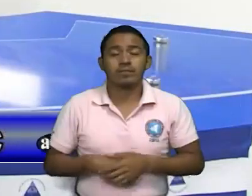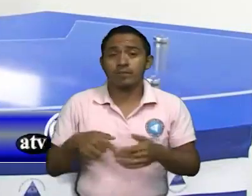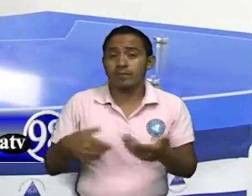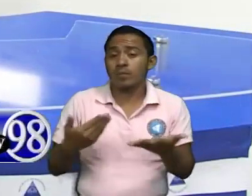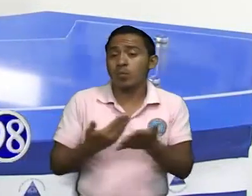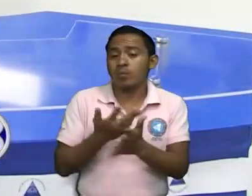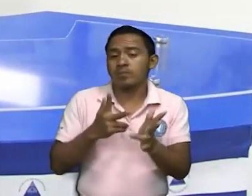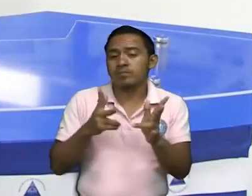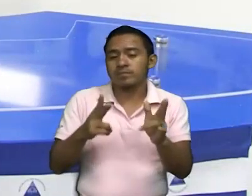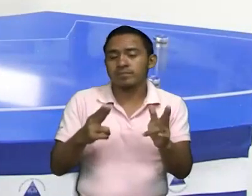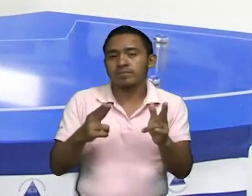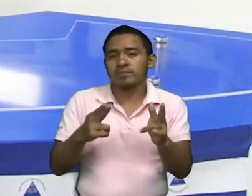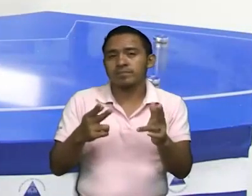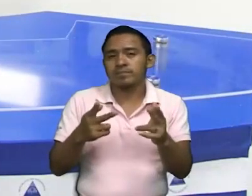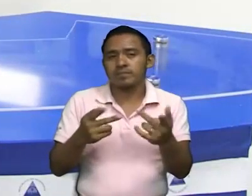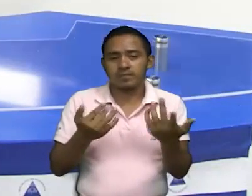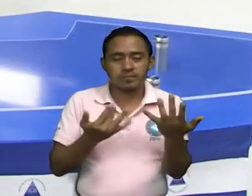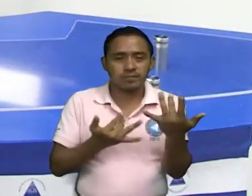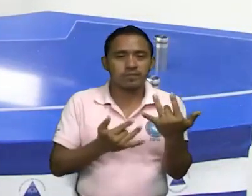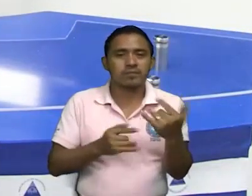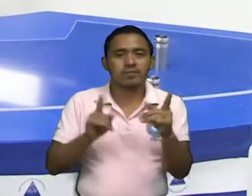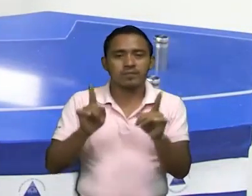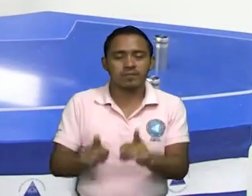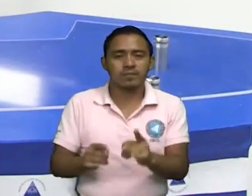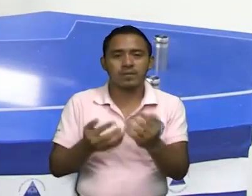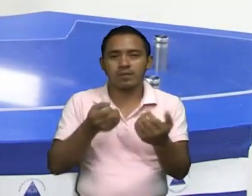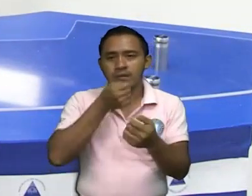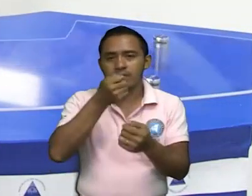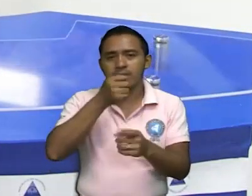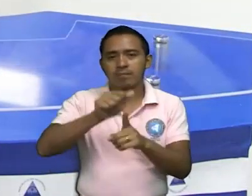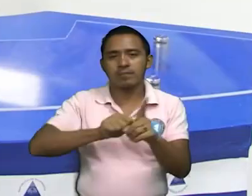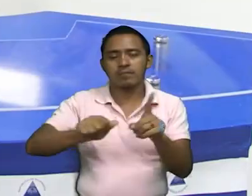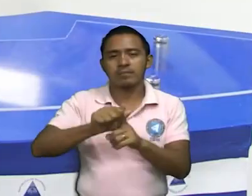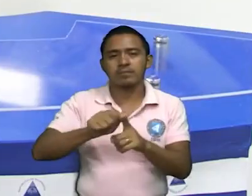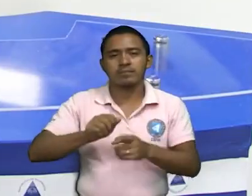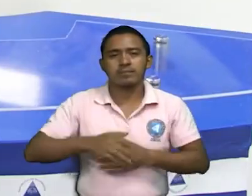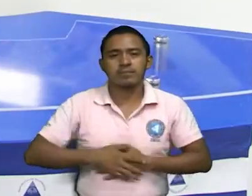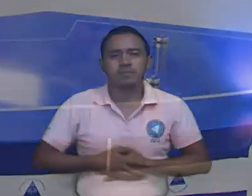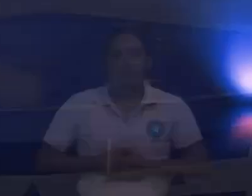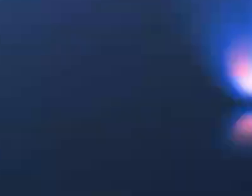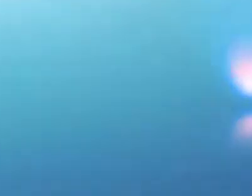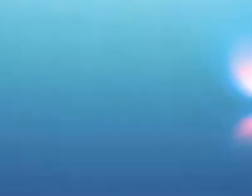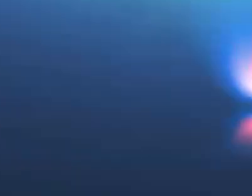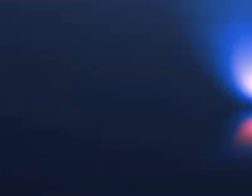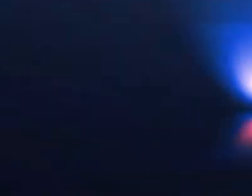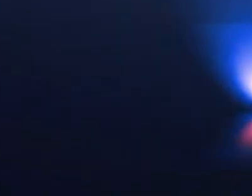Una nueva pausa informativa. En breve regresamos con más de tu canal parlamentario.